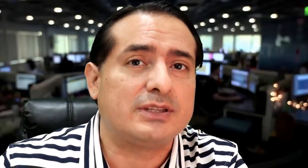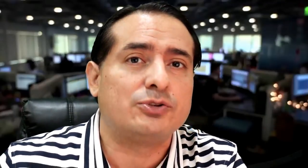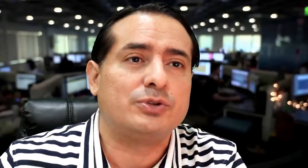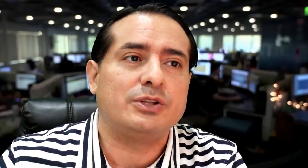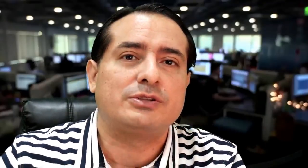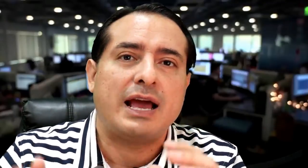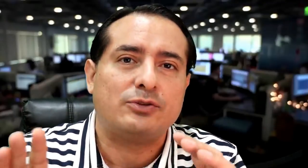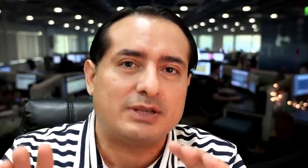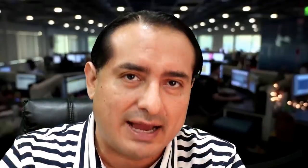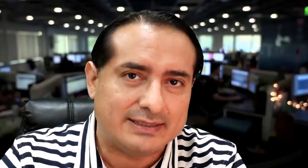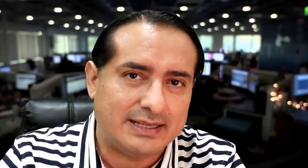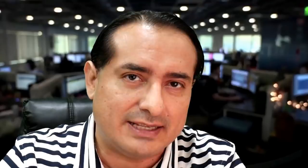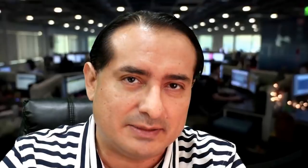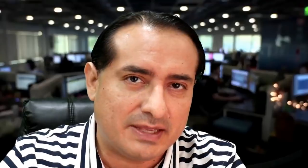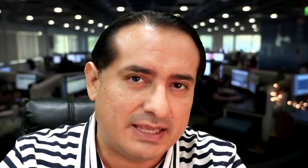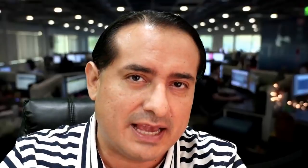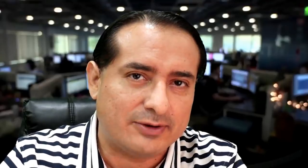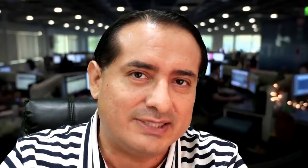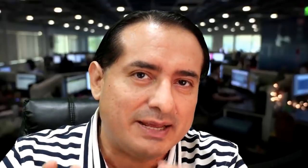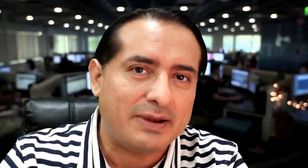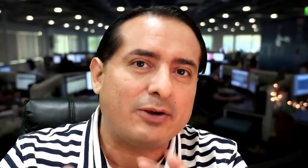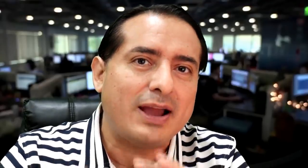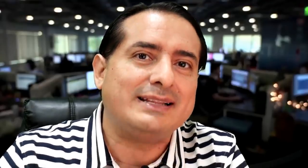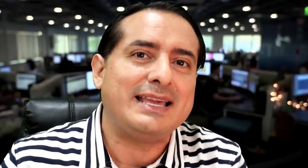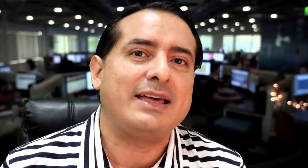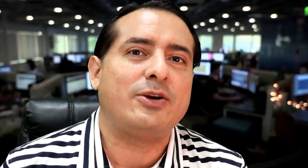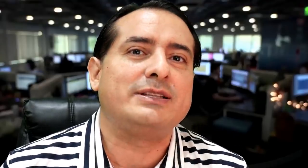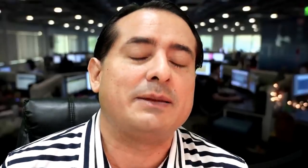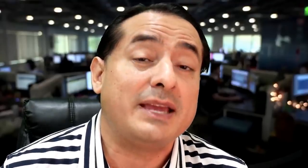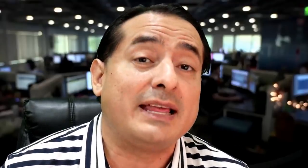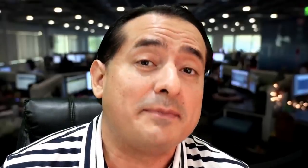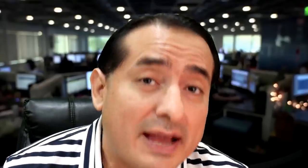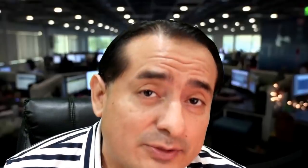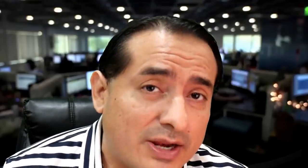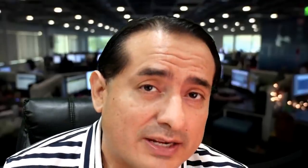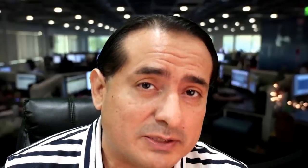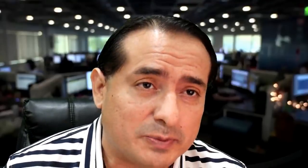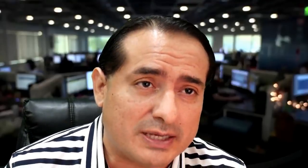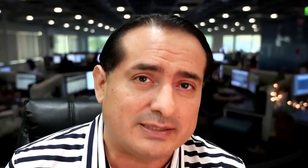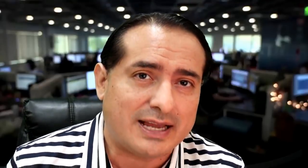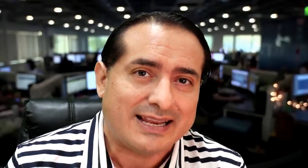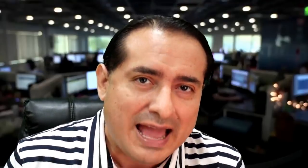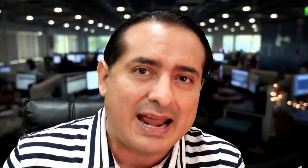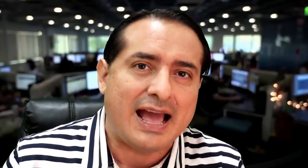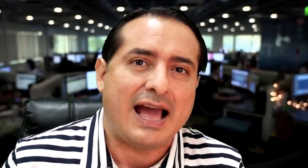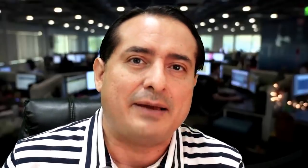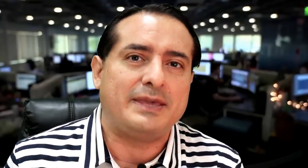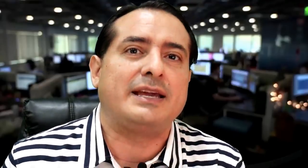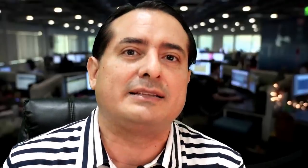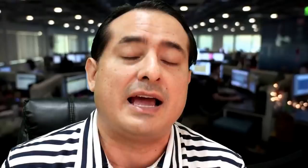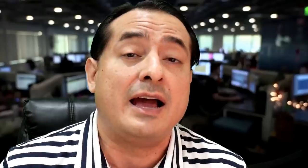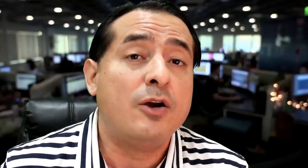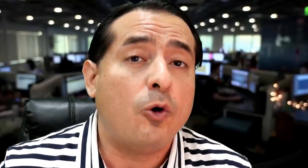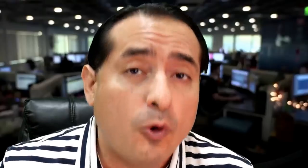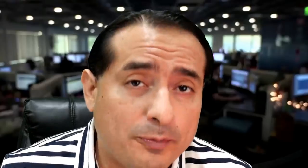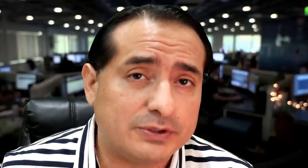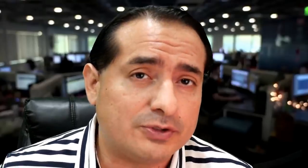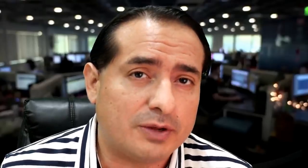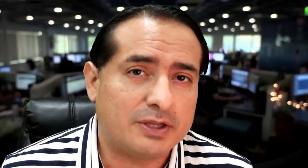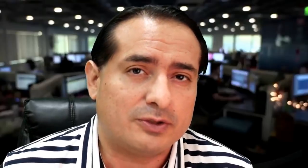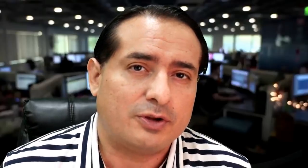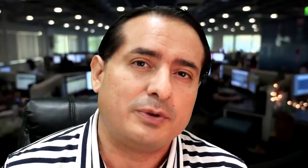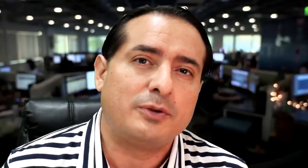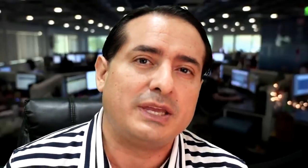desde los estados unidos a los cárteles mexicanos sin embargo el día de hoy también además de una respuesta clara abierta un